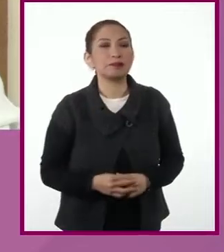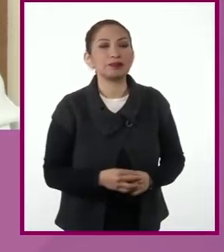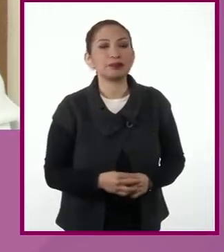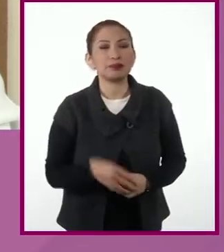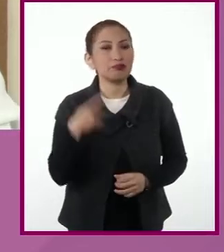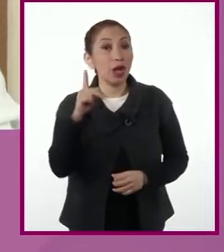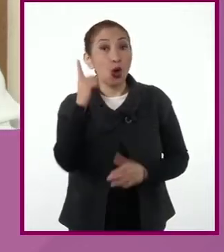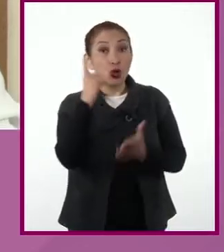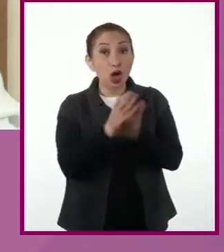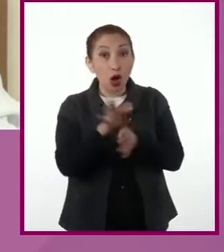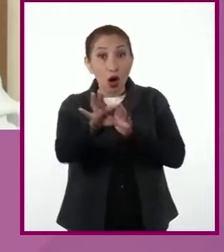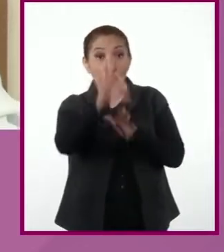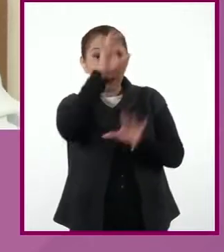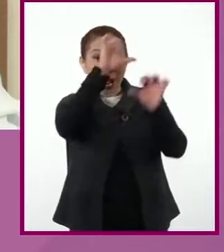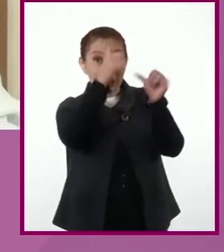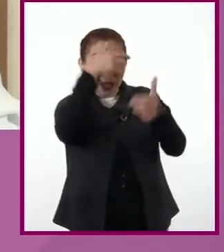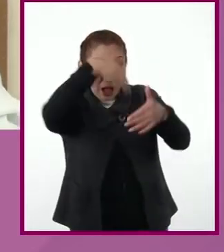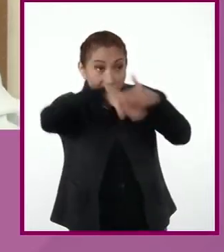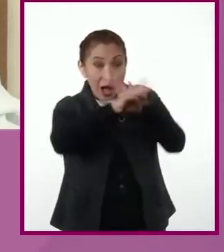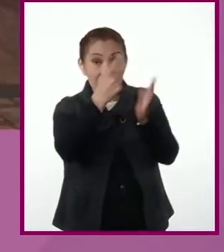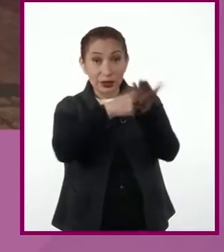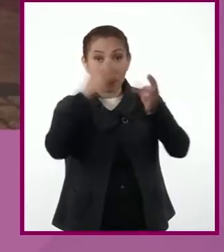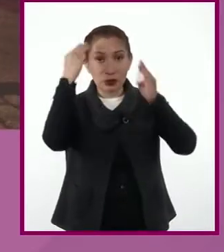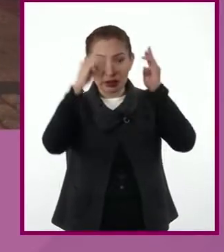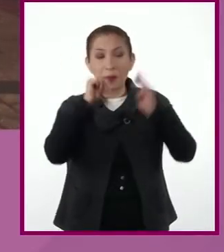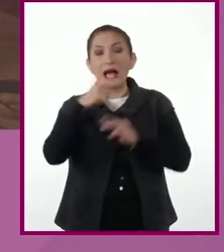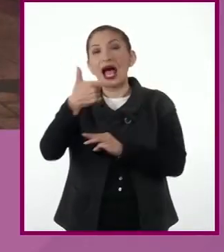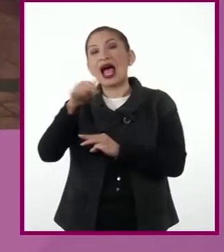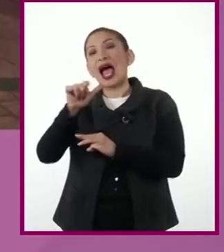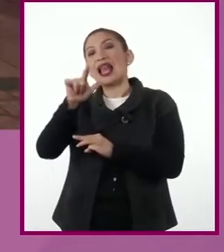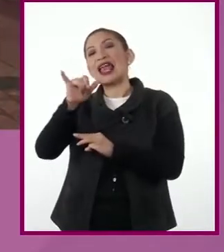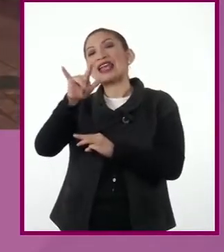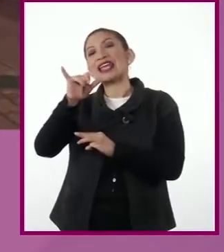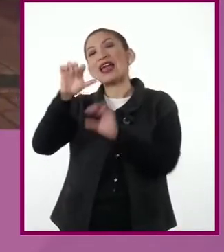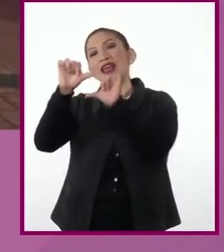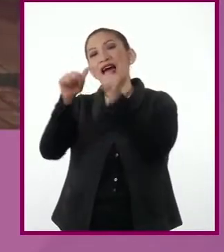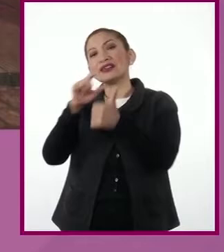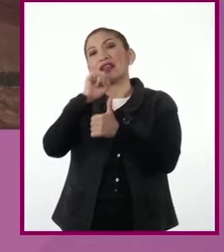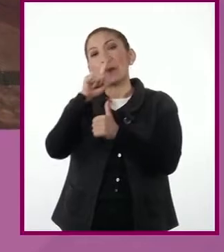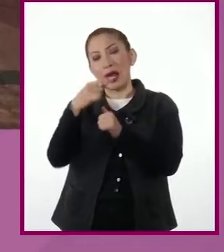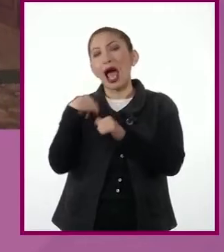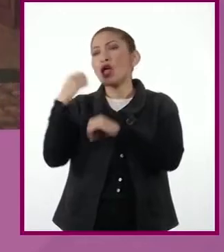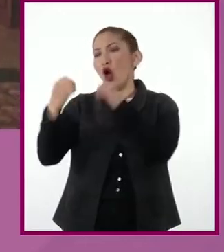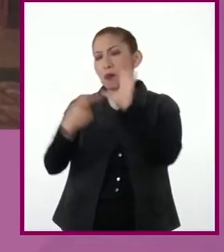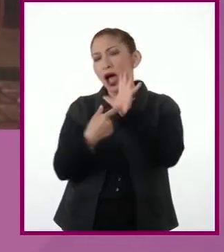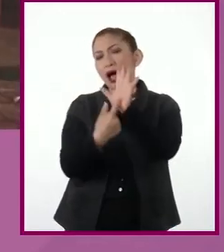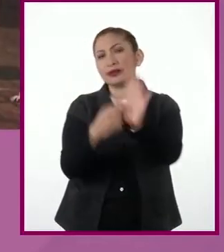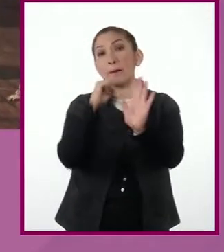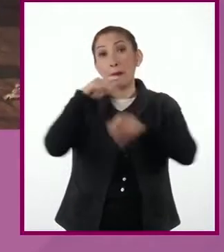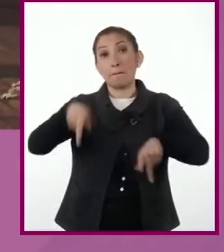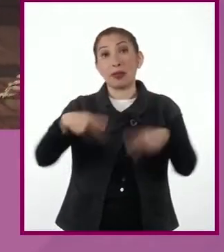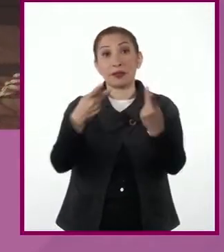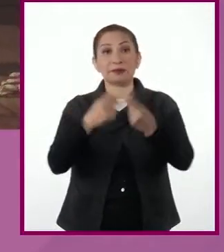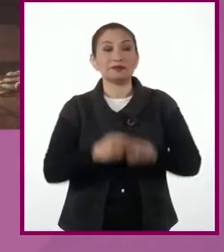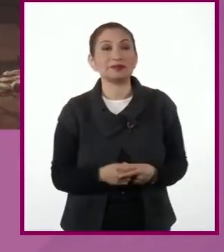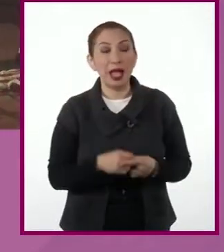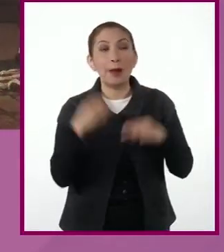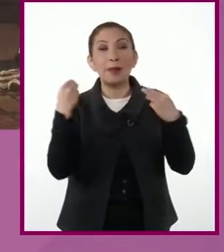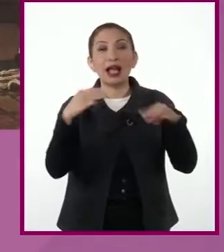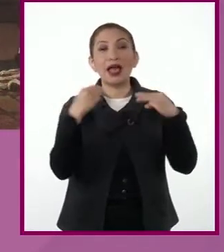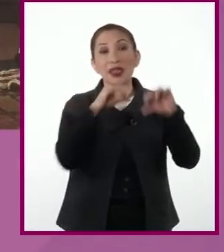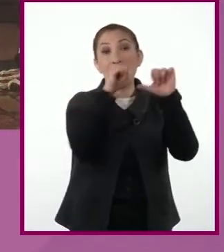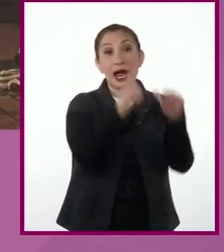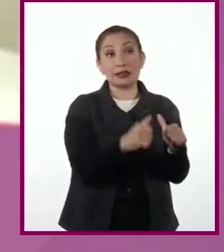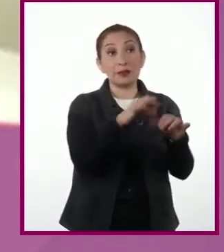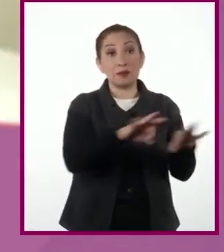Pero no solo encontramos arte en los museos, también hay galerías de arte donde, además de exhibir obras, se dedican a su venta. El mercado de arte es